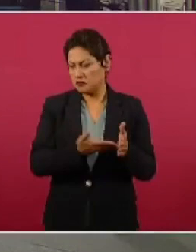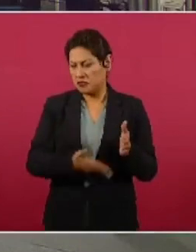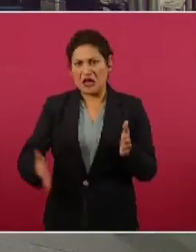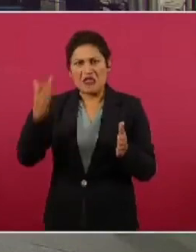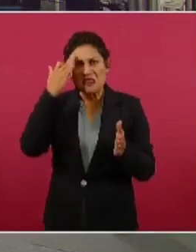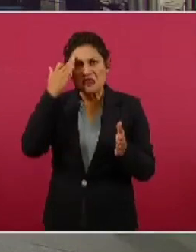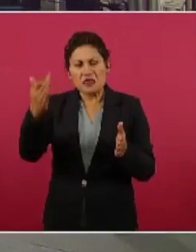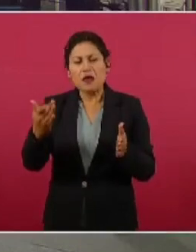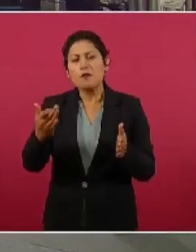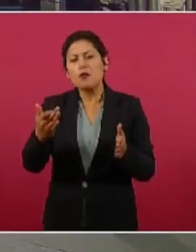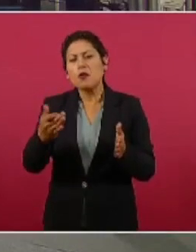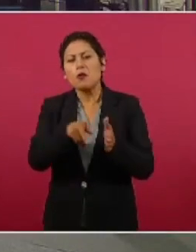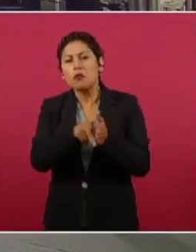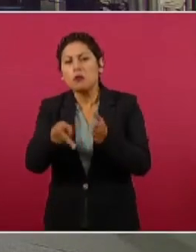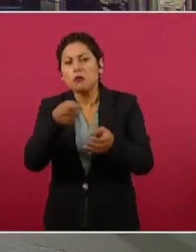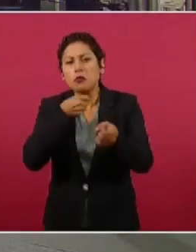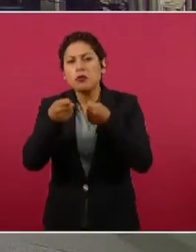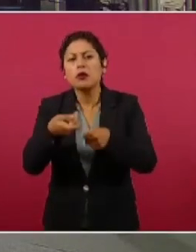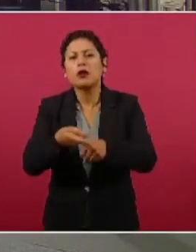entonces?